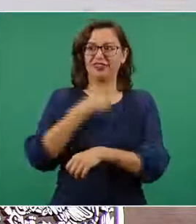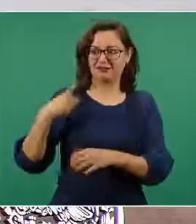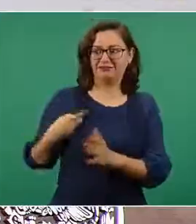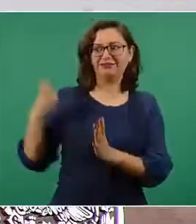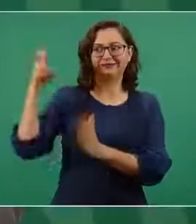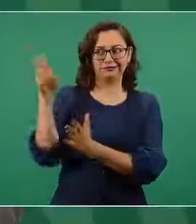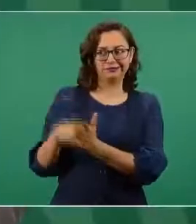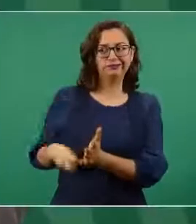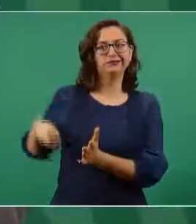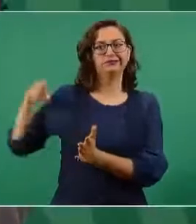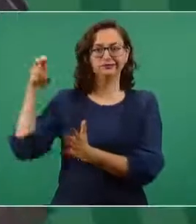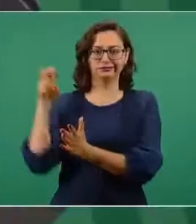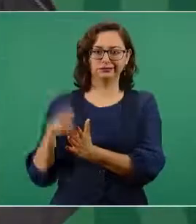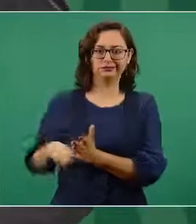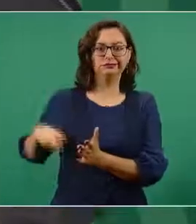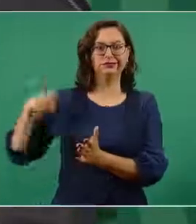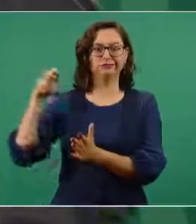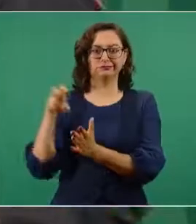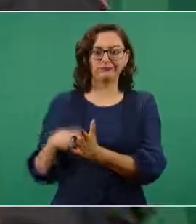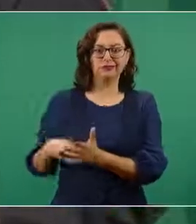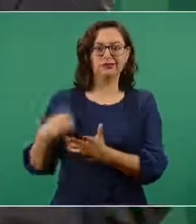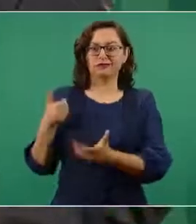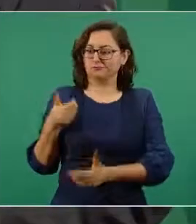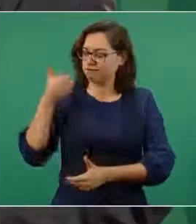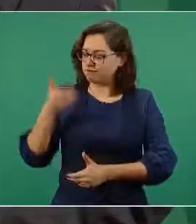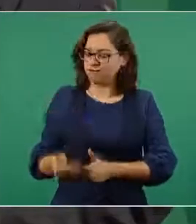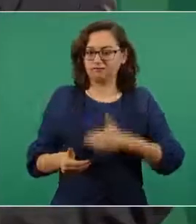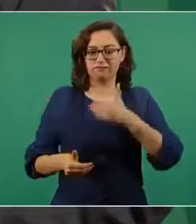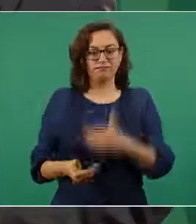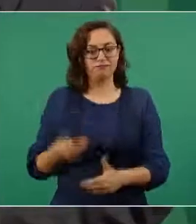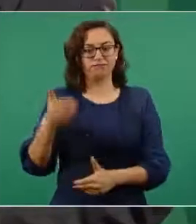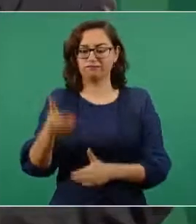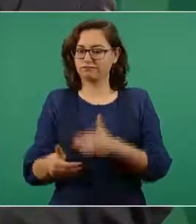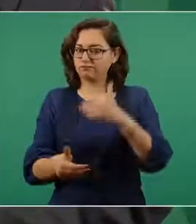llevar a cabo todos los procesos